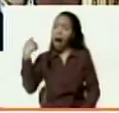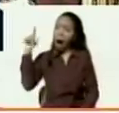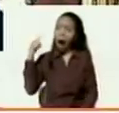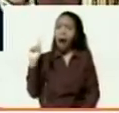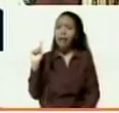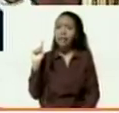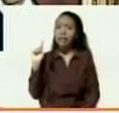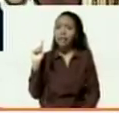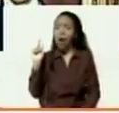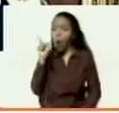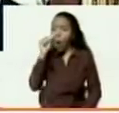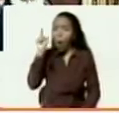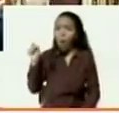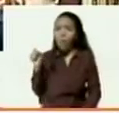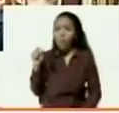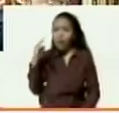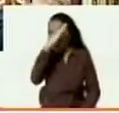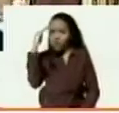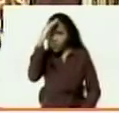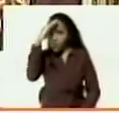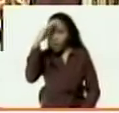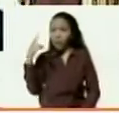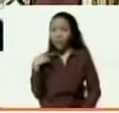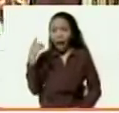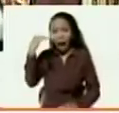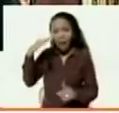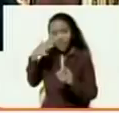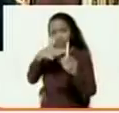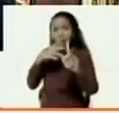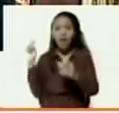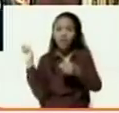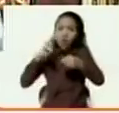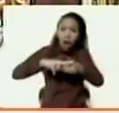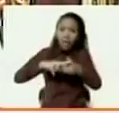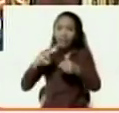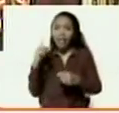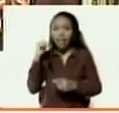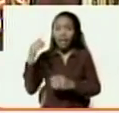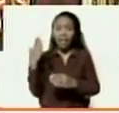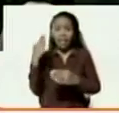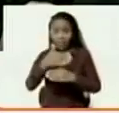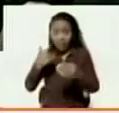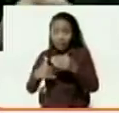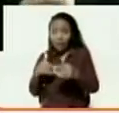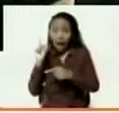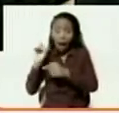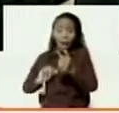Y Bolsonaro está detrás de las amenazas terroristas y violentas contra Venezuela. Está Bolsonaro.